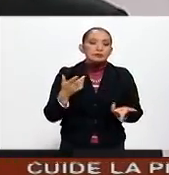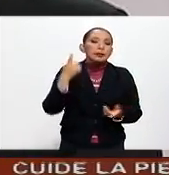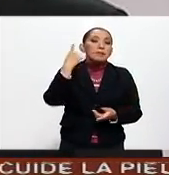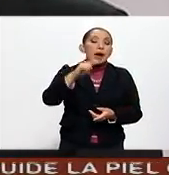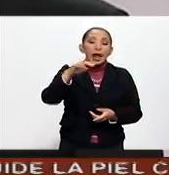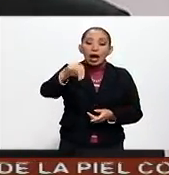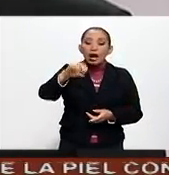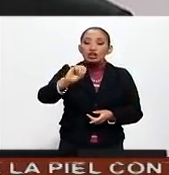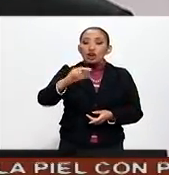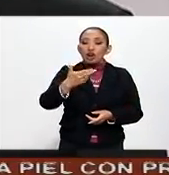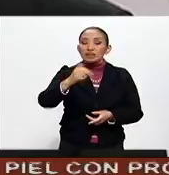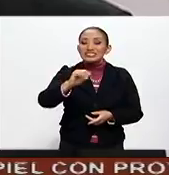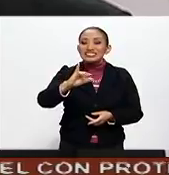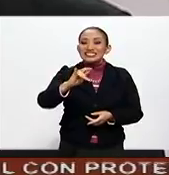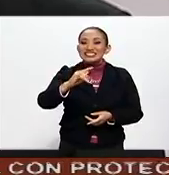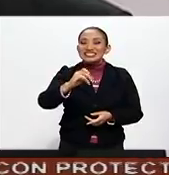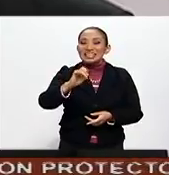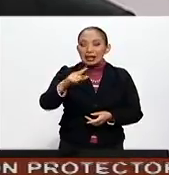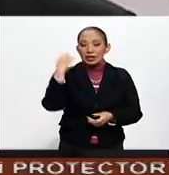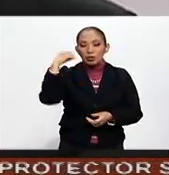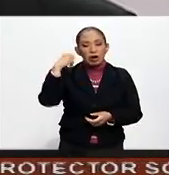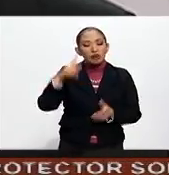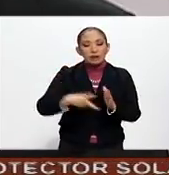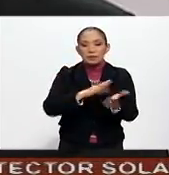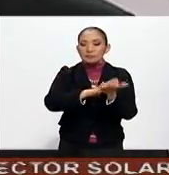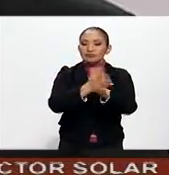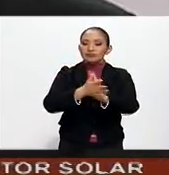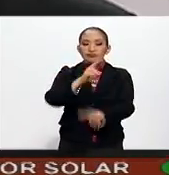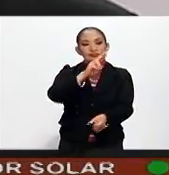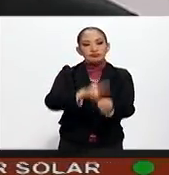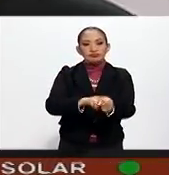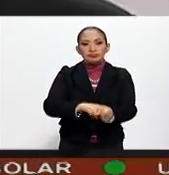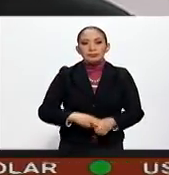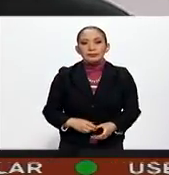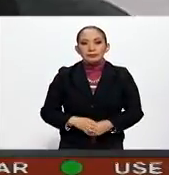que Nochistlán y todo Oaxaca regresen a la normalidad.